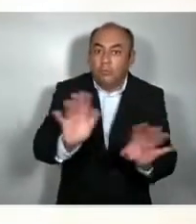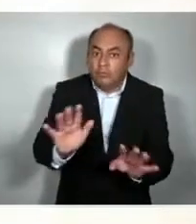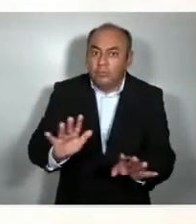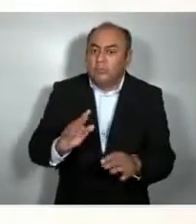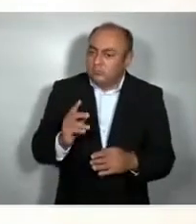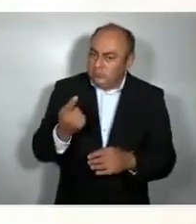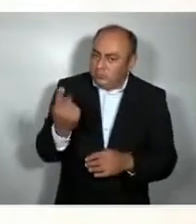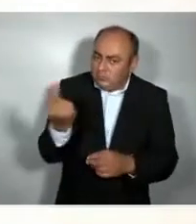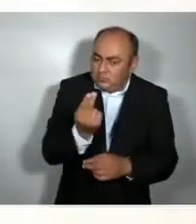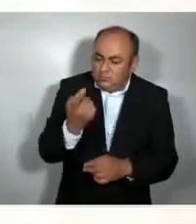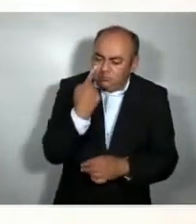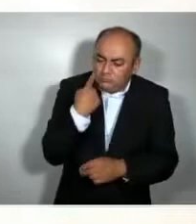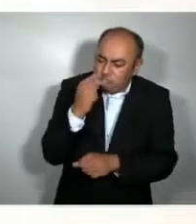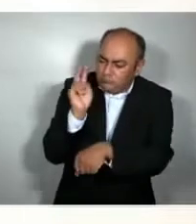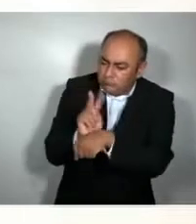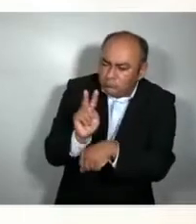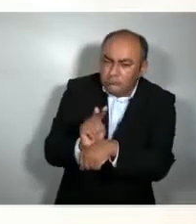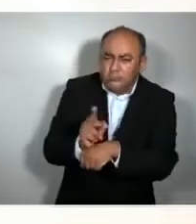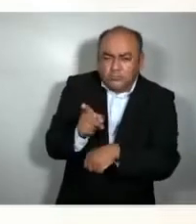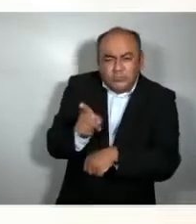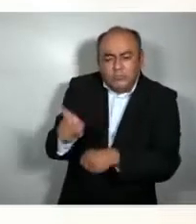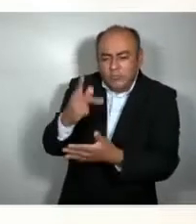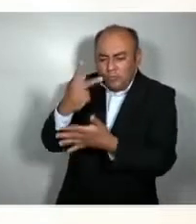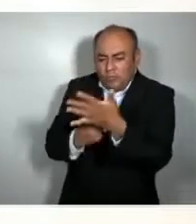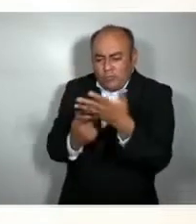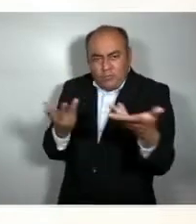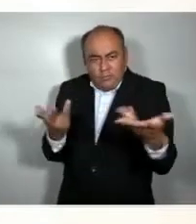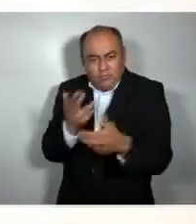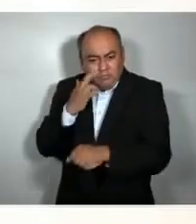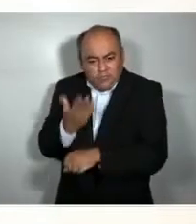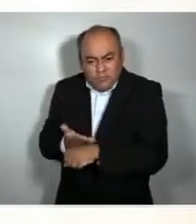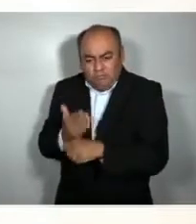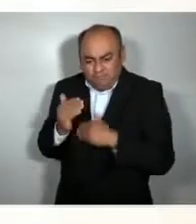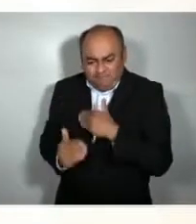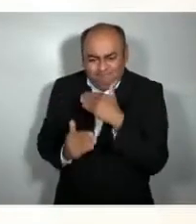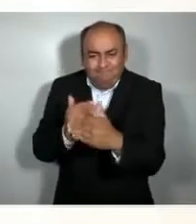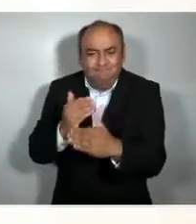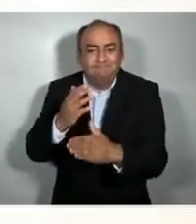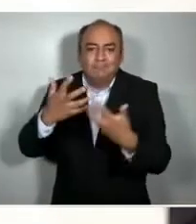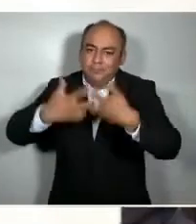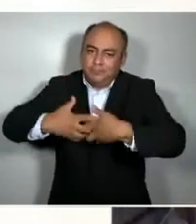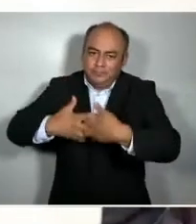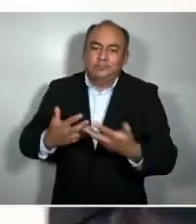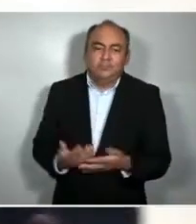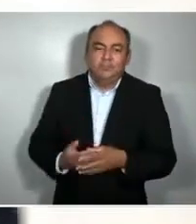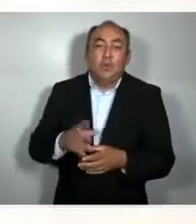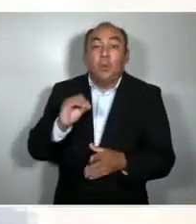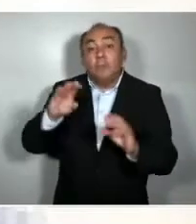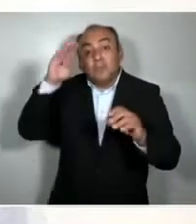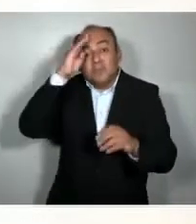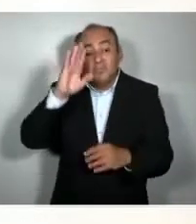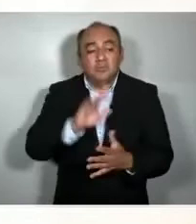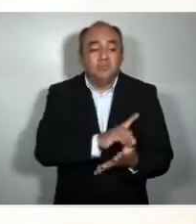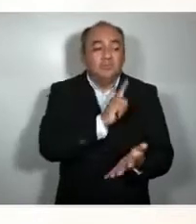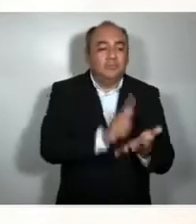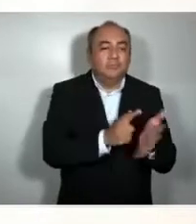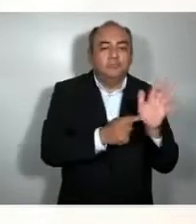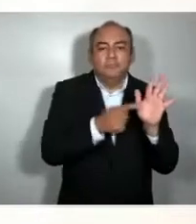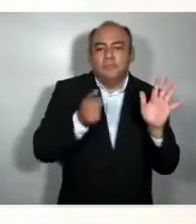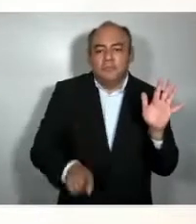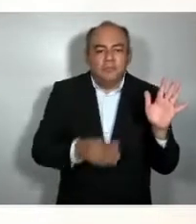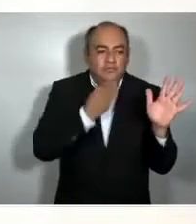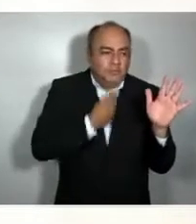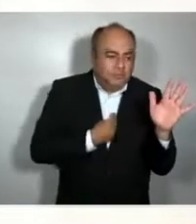solamente de una estrategia responsable de ética empresarial o de cumplir con una obligación legal. Se